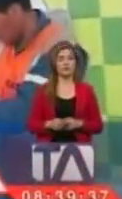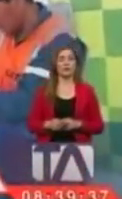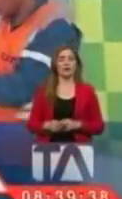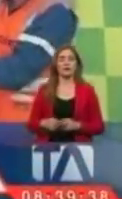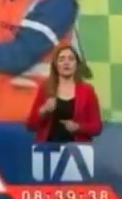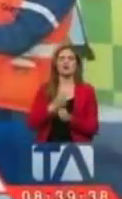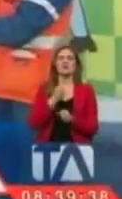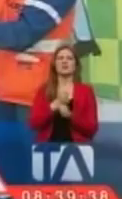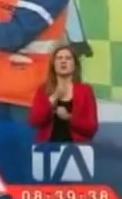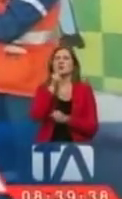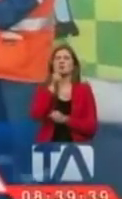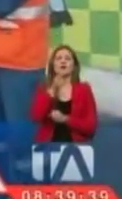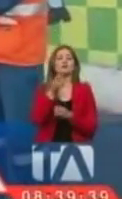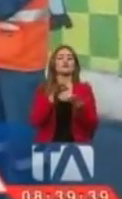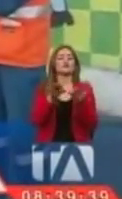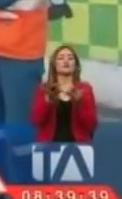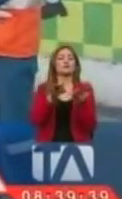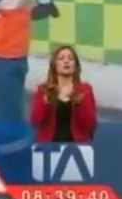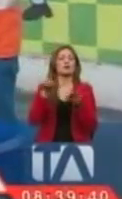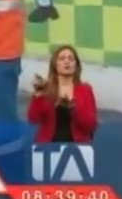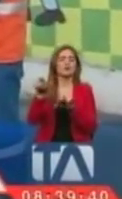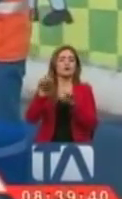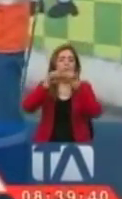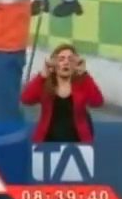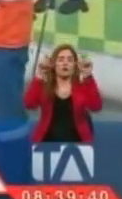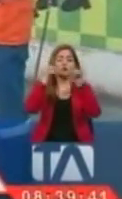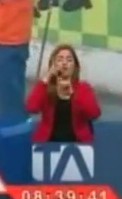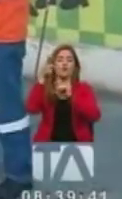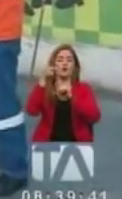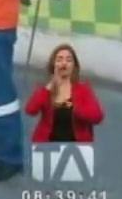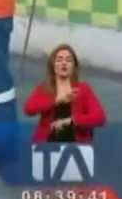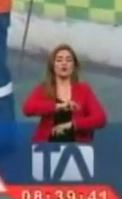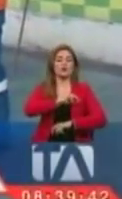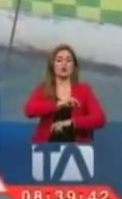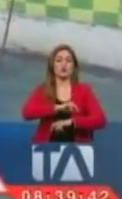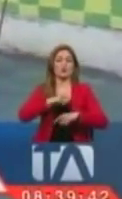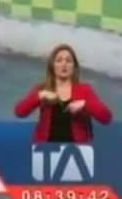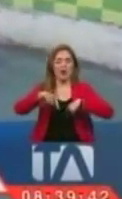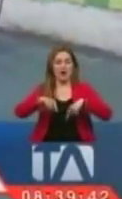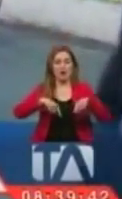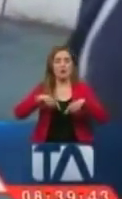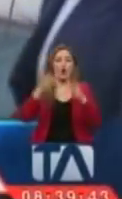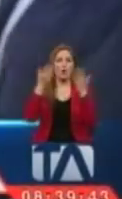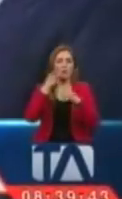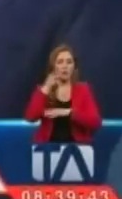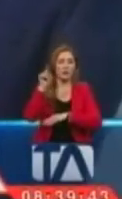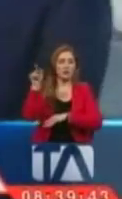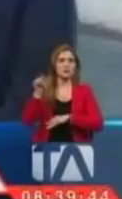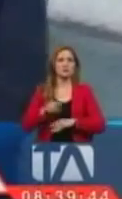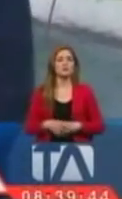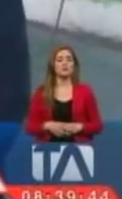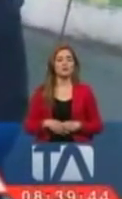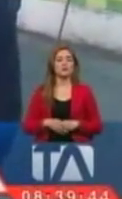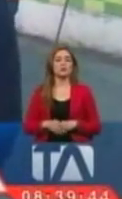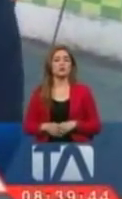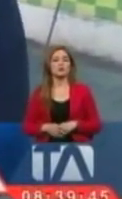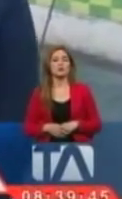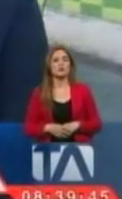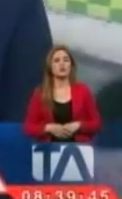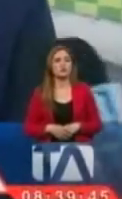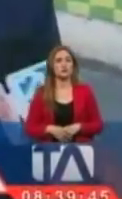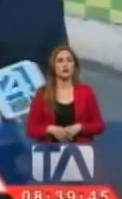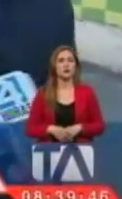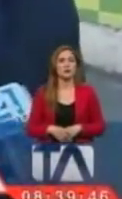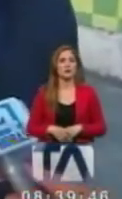está con nosotros cristian saragó sinde la empresa pública metropolitana de movilidad y obras públicas qué tipo de señalética se están